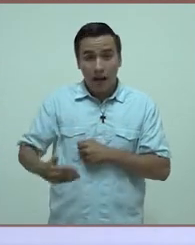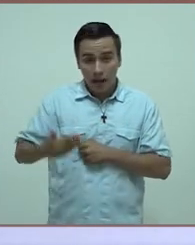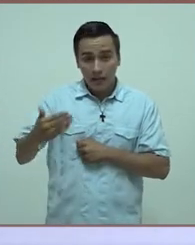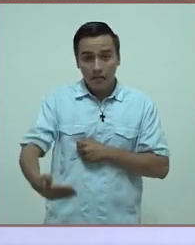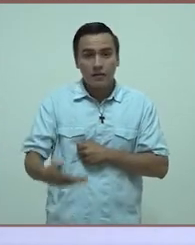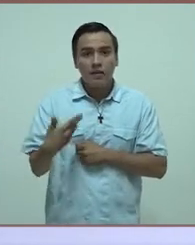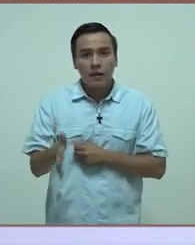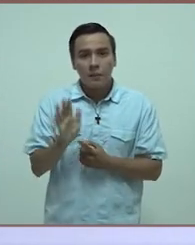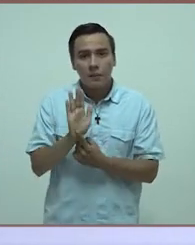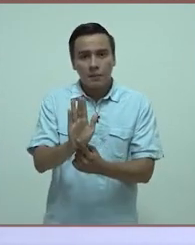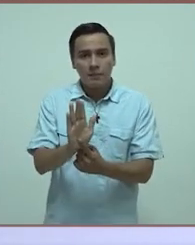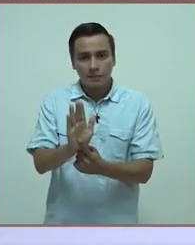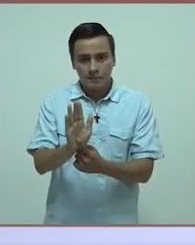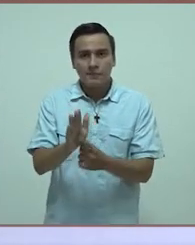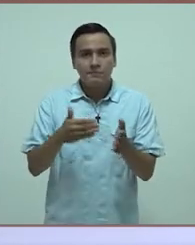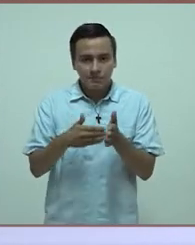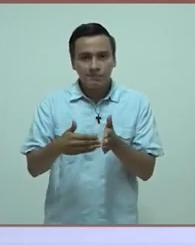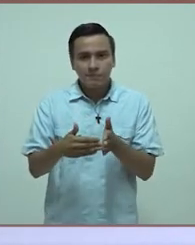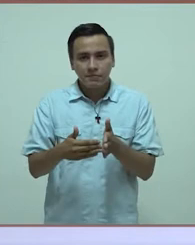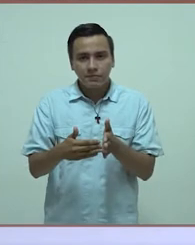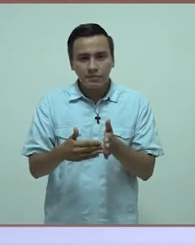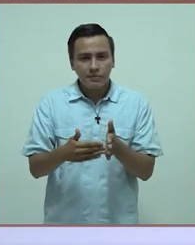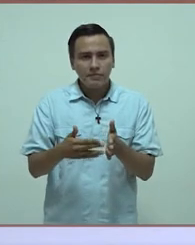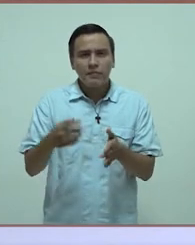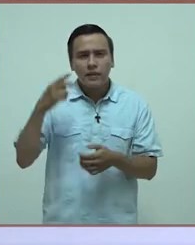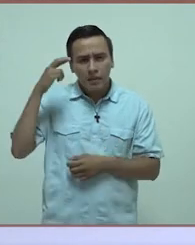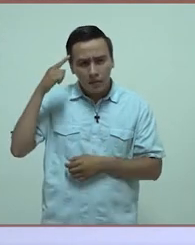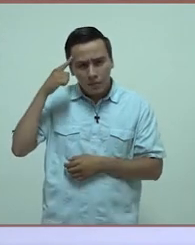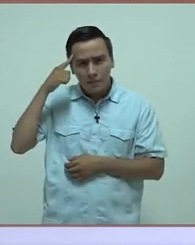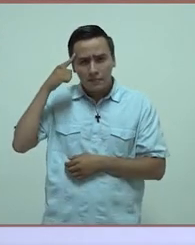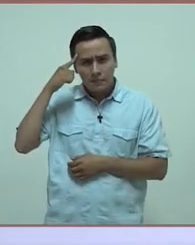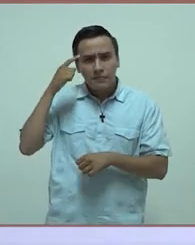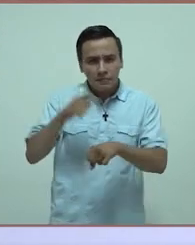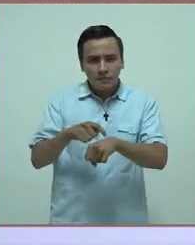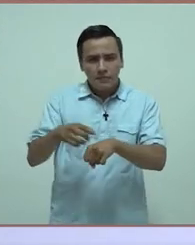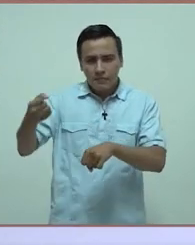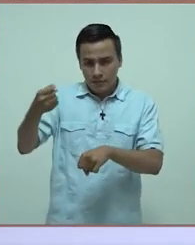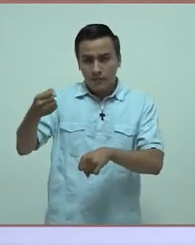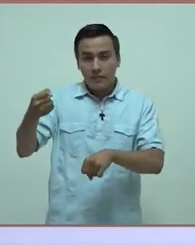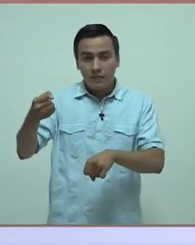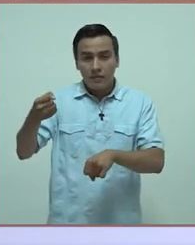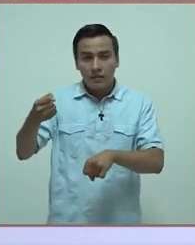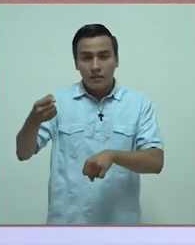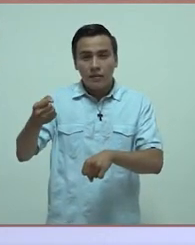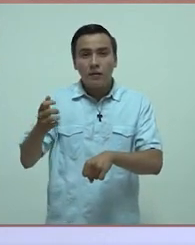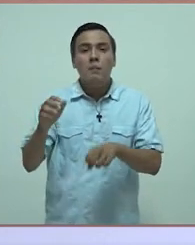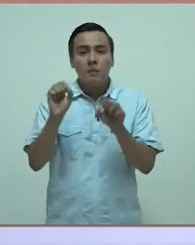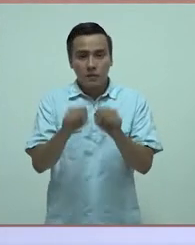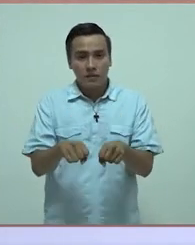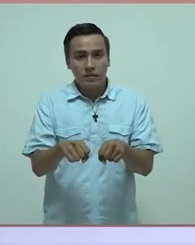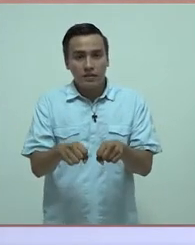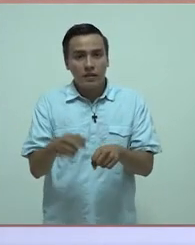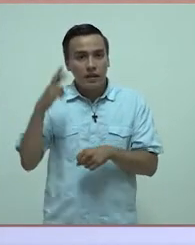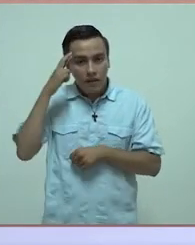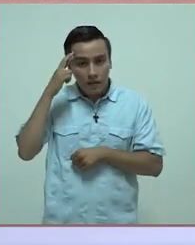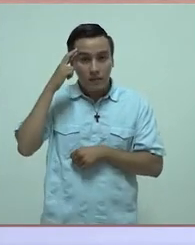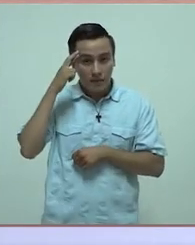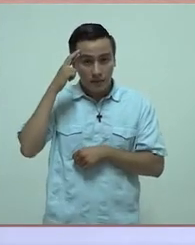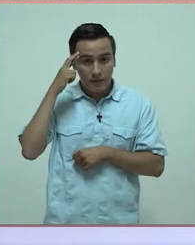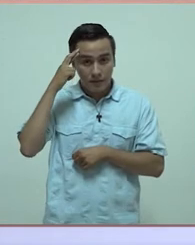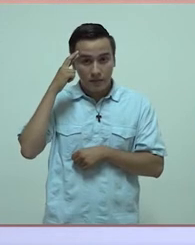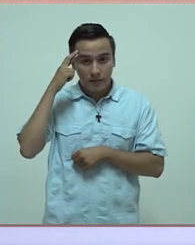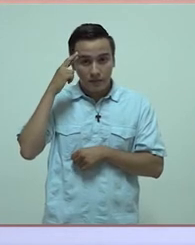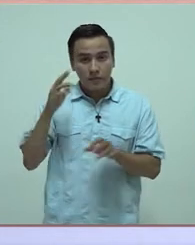ya se nos presentaba al inicio, queremos detenernos en un momento para que podamos